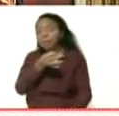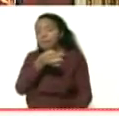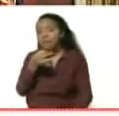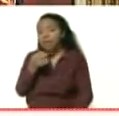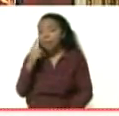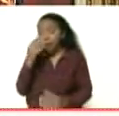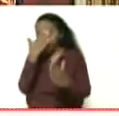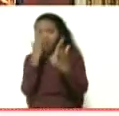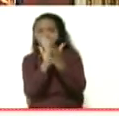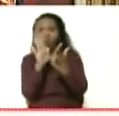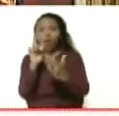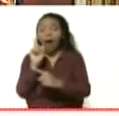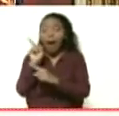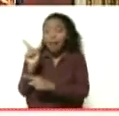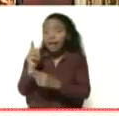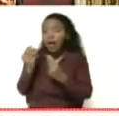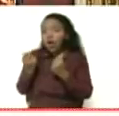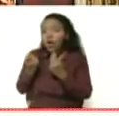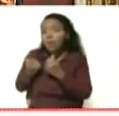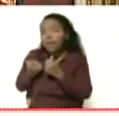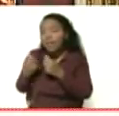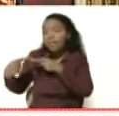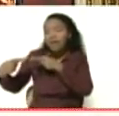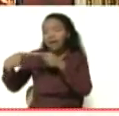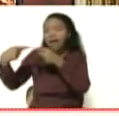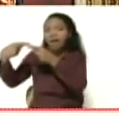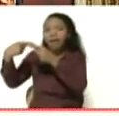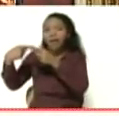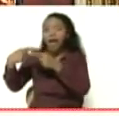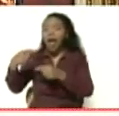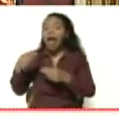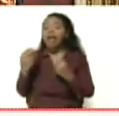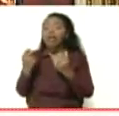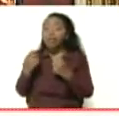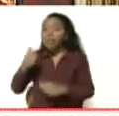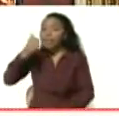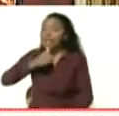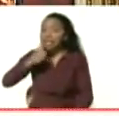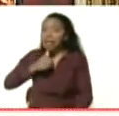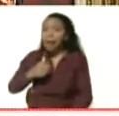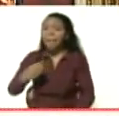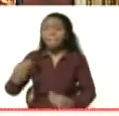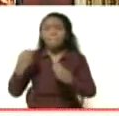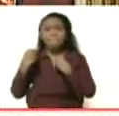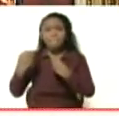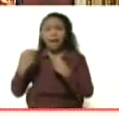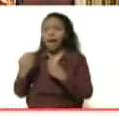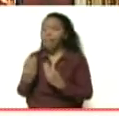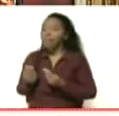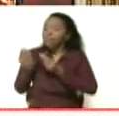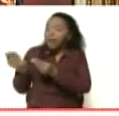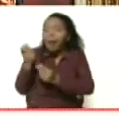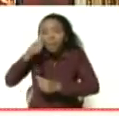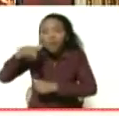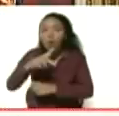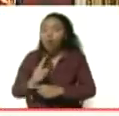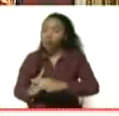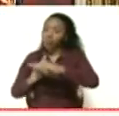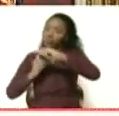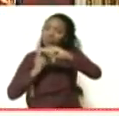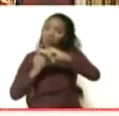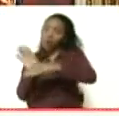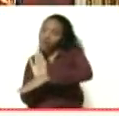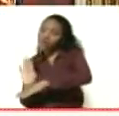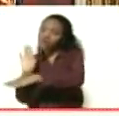enfrentar una economía de guerra, una economía de resistencia y para entregarle al pueblo la mayor suma de